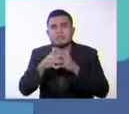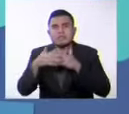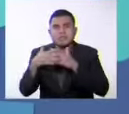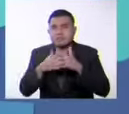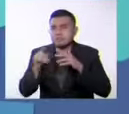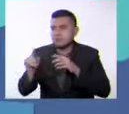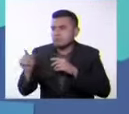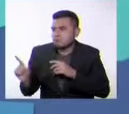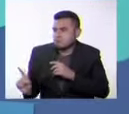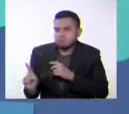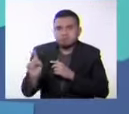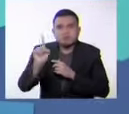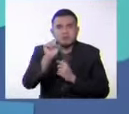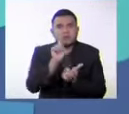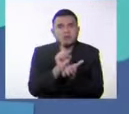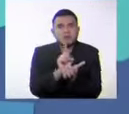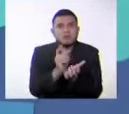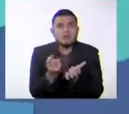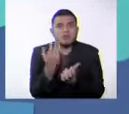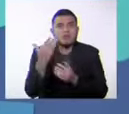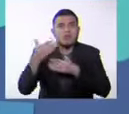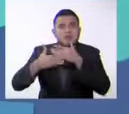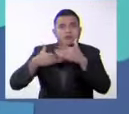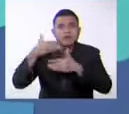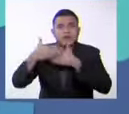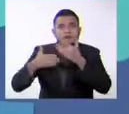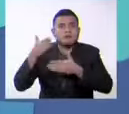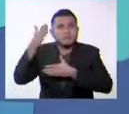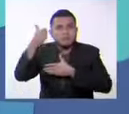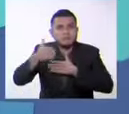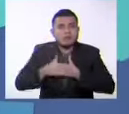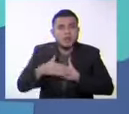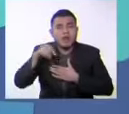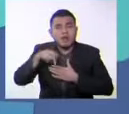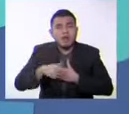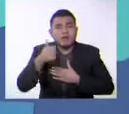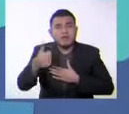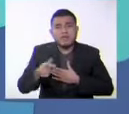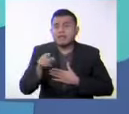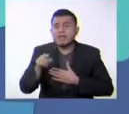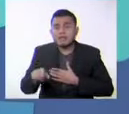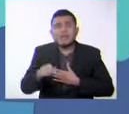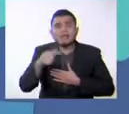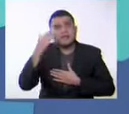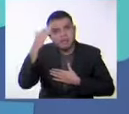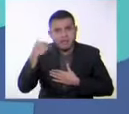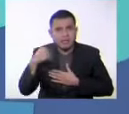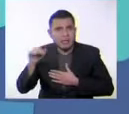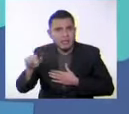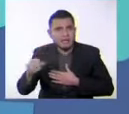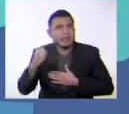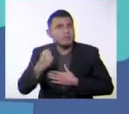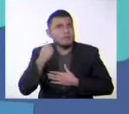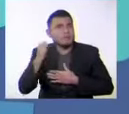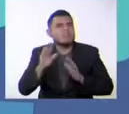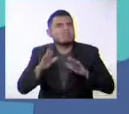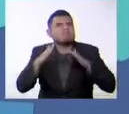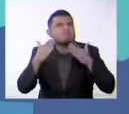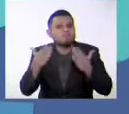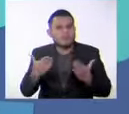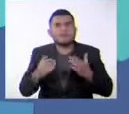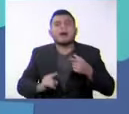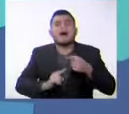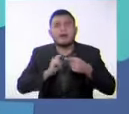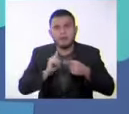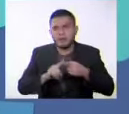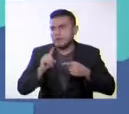los líderes de la nueva generación. Entonces, el caso de Greta es muy importante, en primer lugar, porque